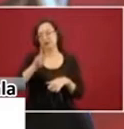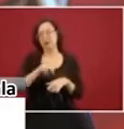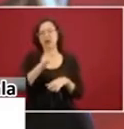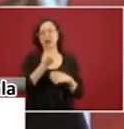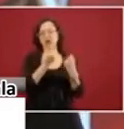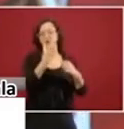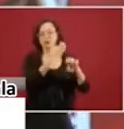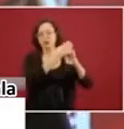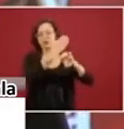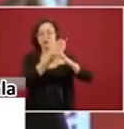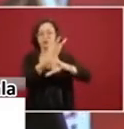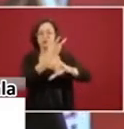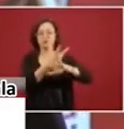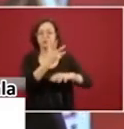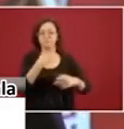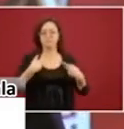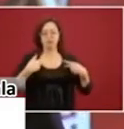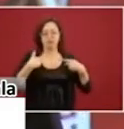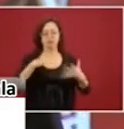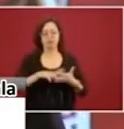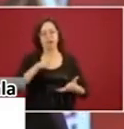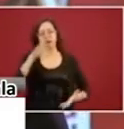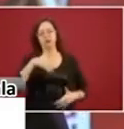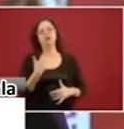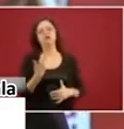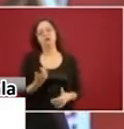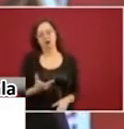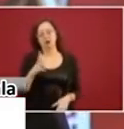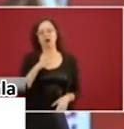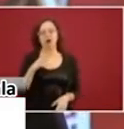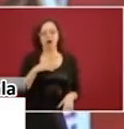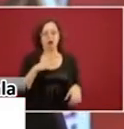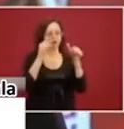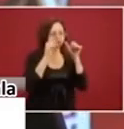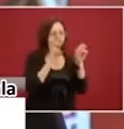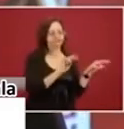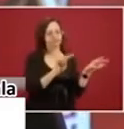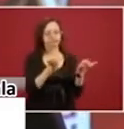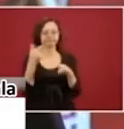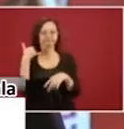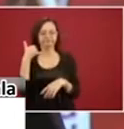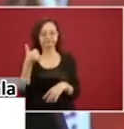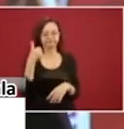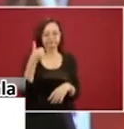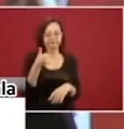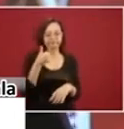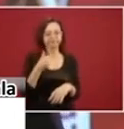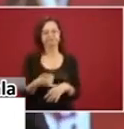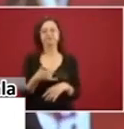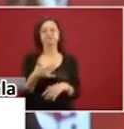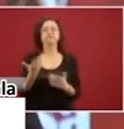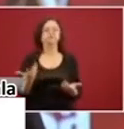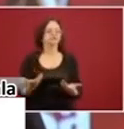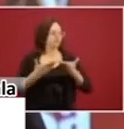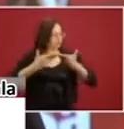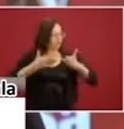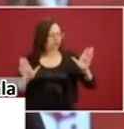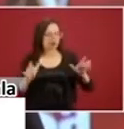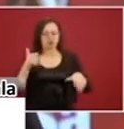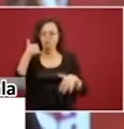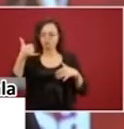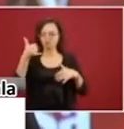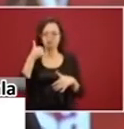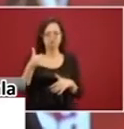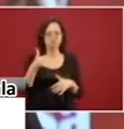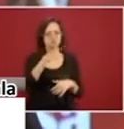hay 250 mexicanos contagiados de COVID-19 en Estados Unidos. La mayoría de los casos se concentran en el estado de Nueva